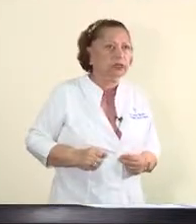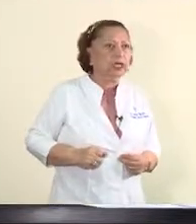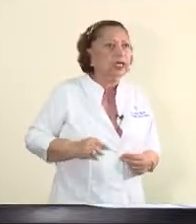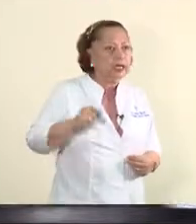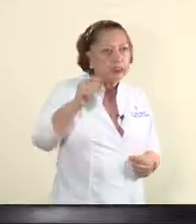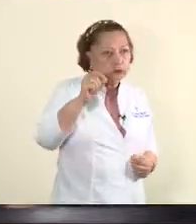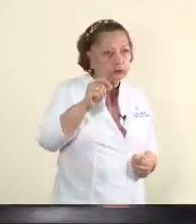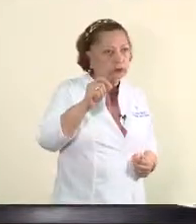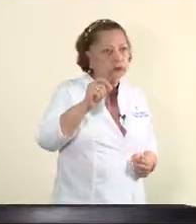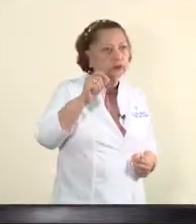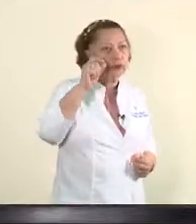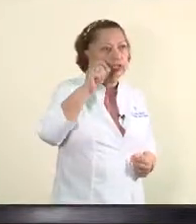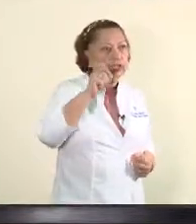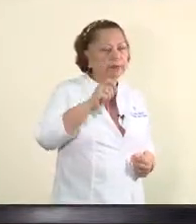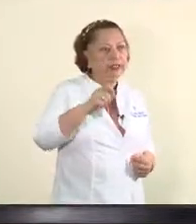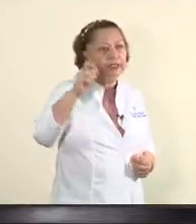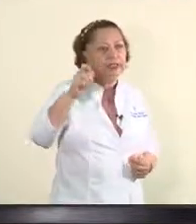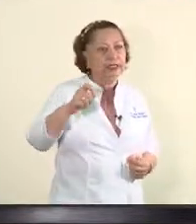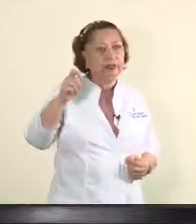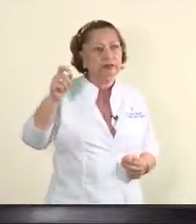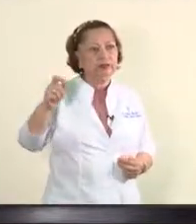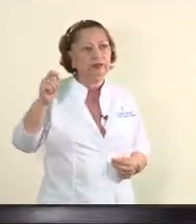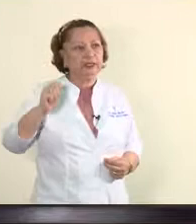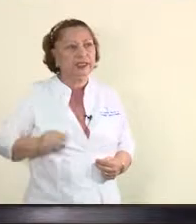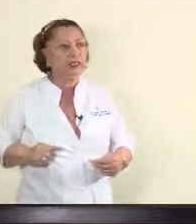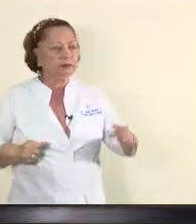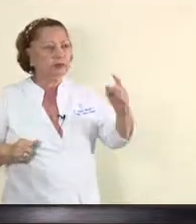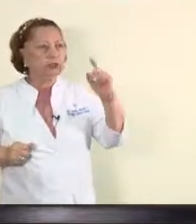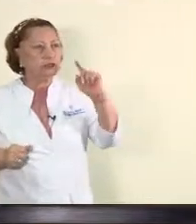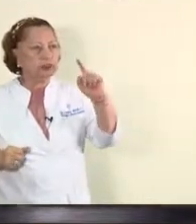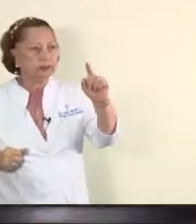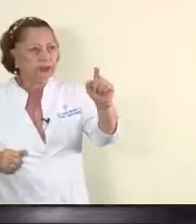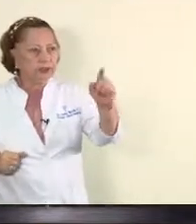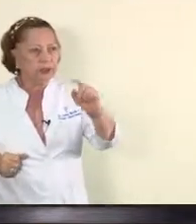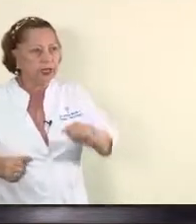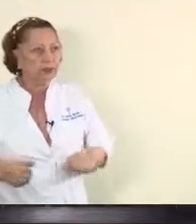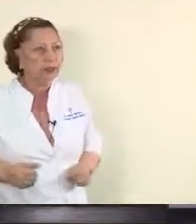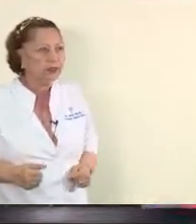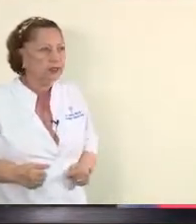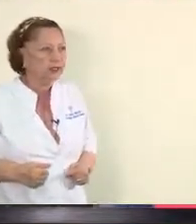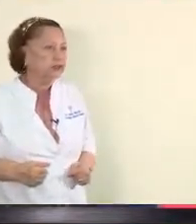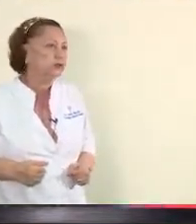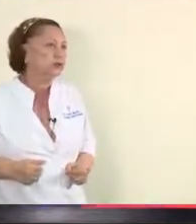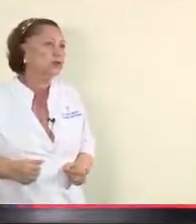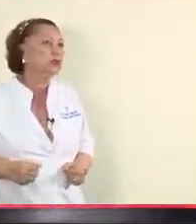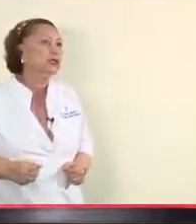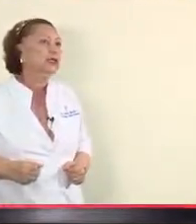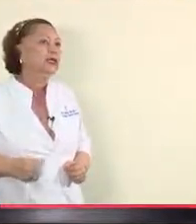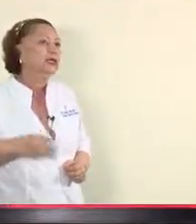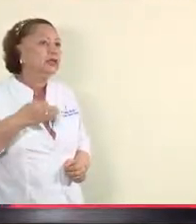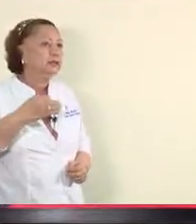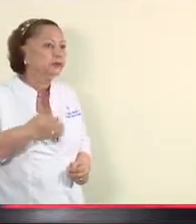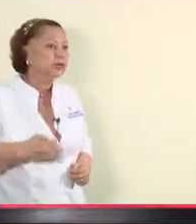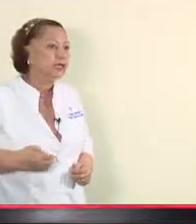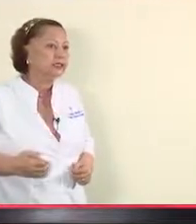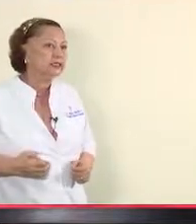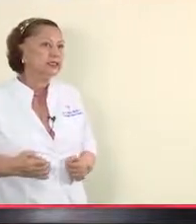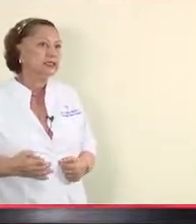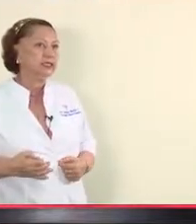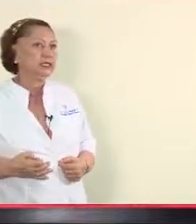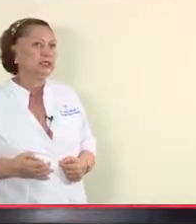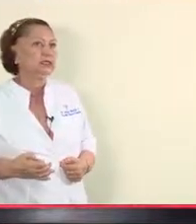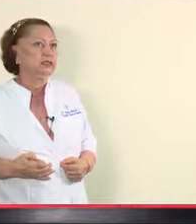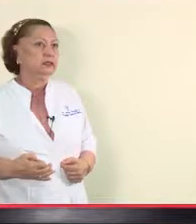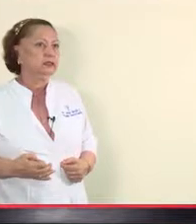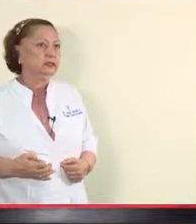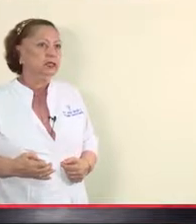recuperación. Esto no se aprende de la noche a la mañana, por eso ya mencionamos la prevención, la importancia